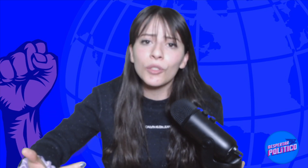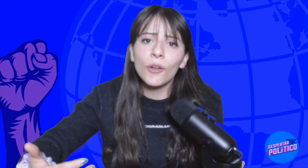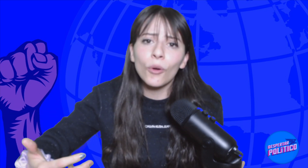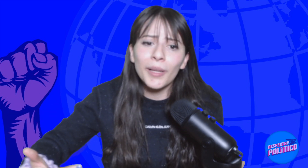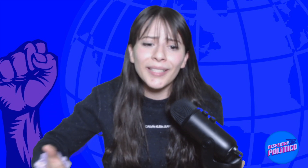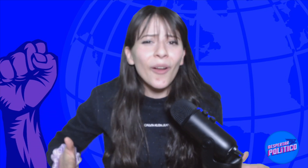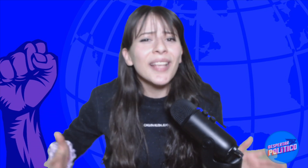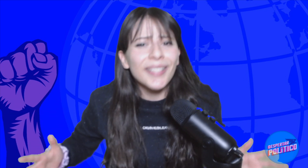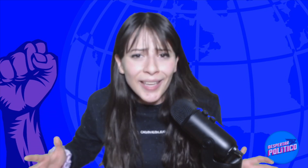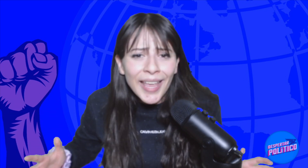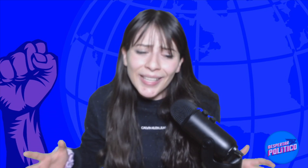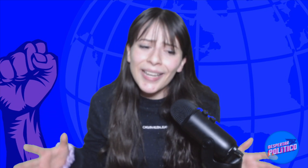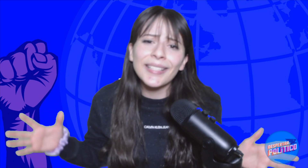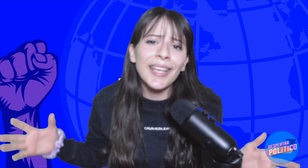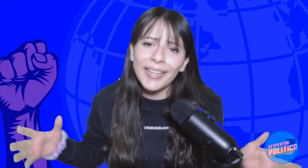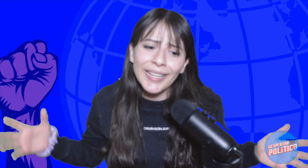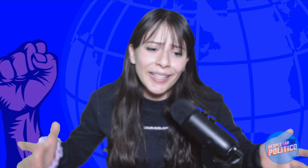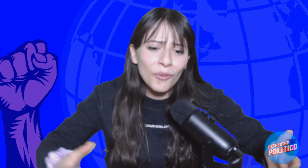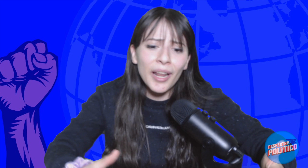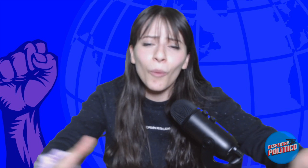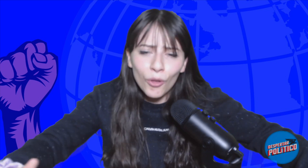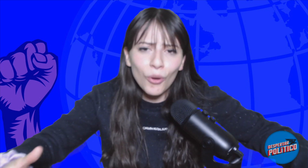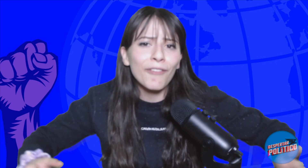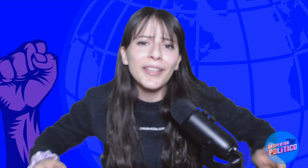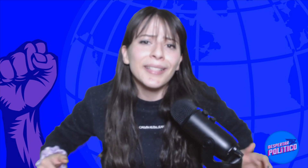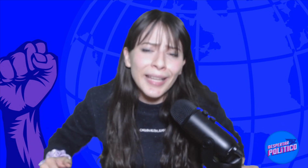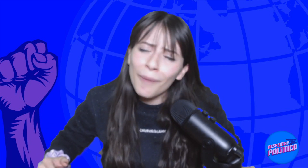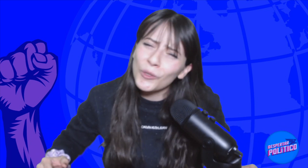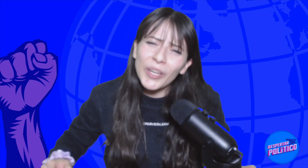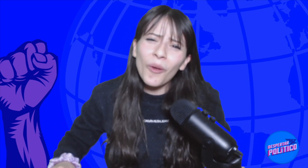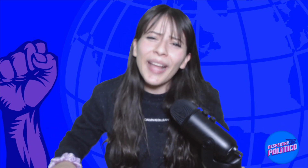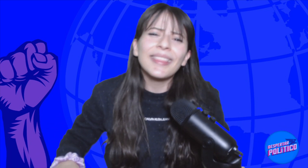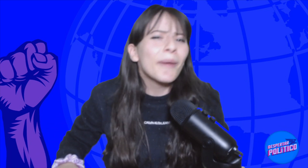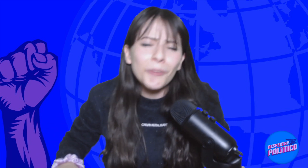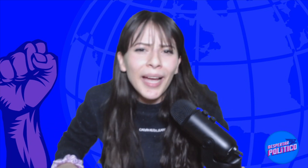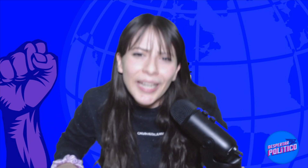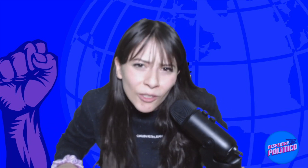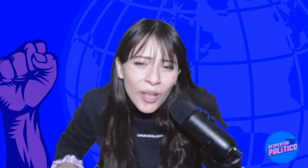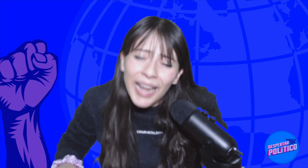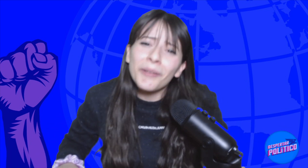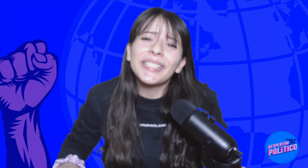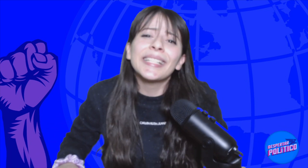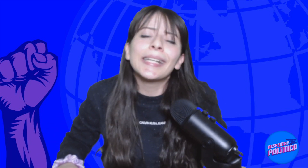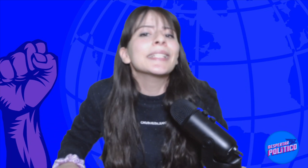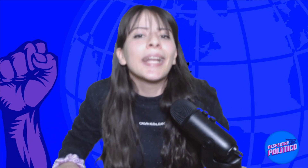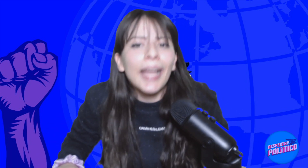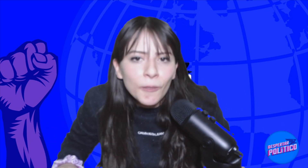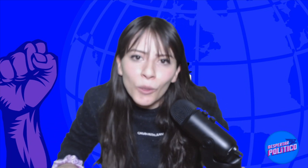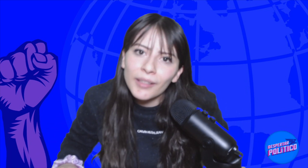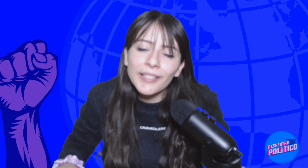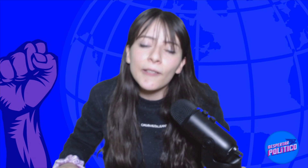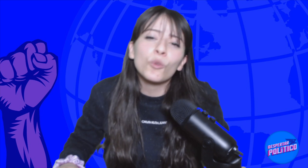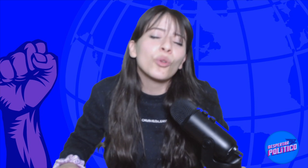de Rosario Robles, que ahora sí quiere tener un acuerdo con la Fiscalía. Pues no, que no cantabas, pajarito, le vas a tener que echar